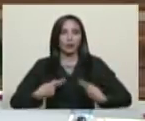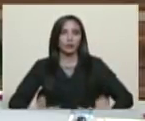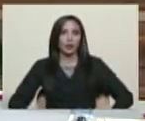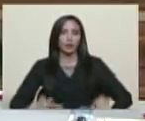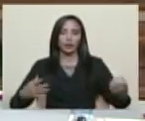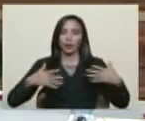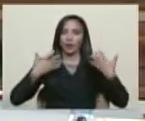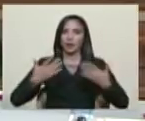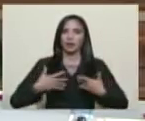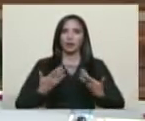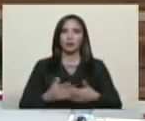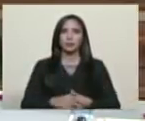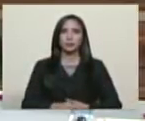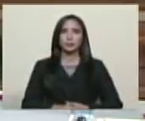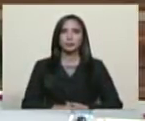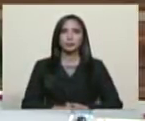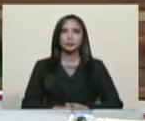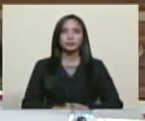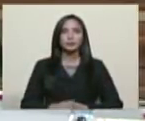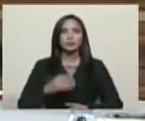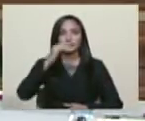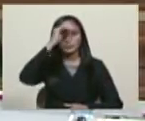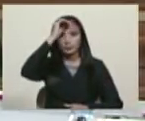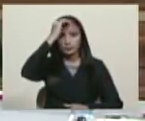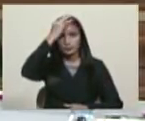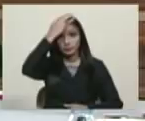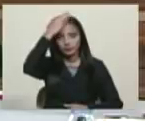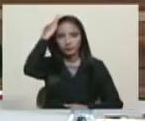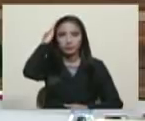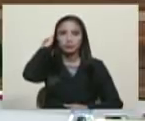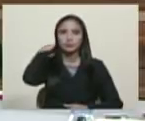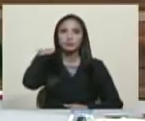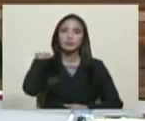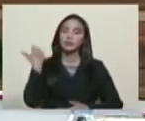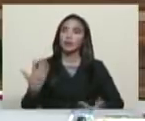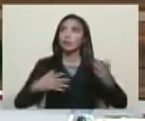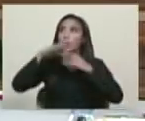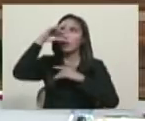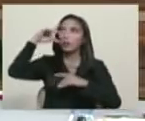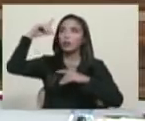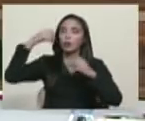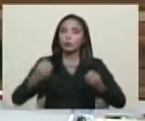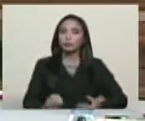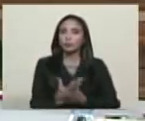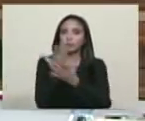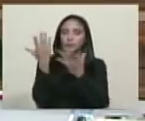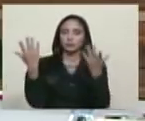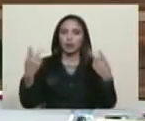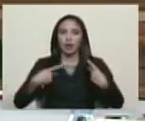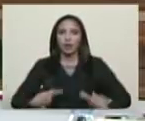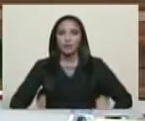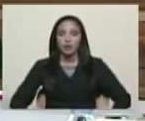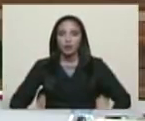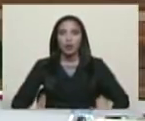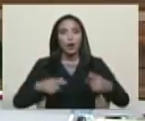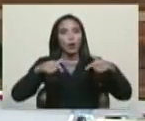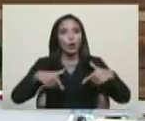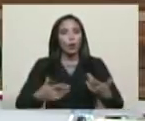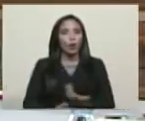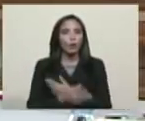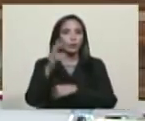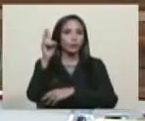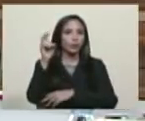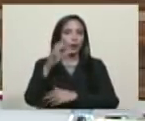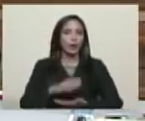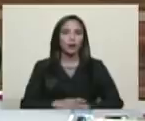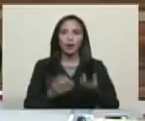de felicidad, como un hecho grandioso de creación de nuestro Dios, del Creador. Hoy estamos en